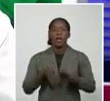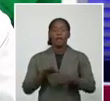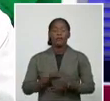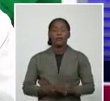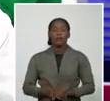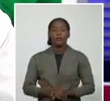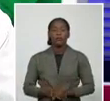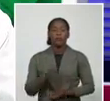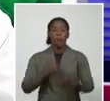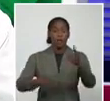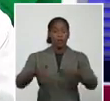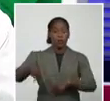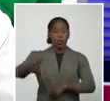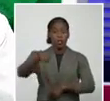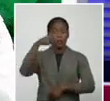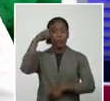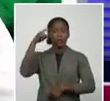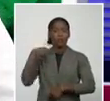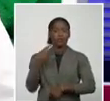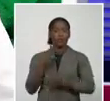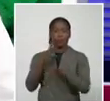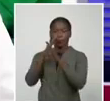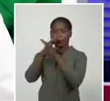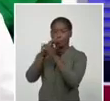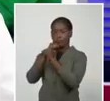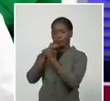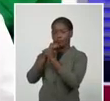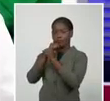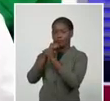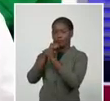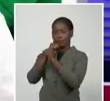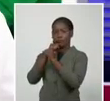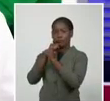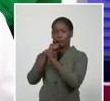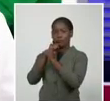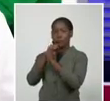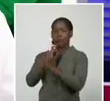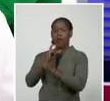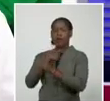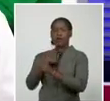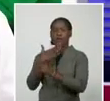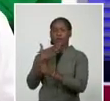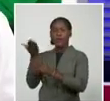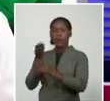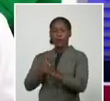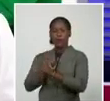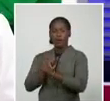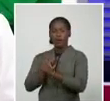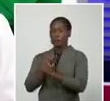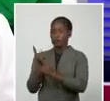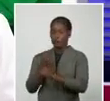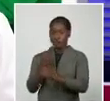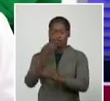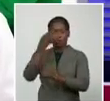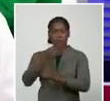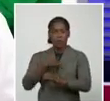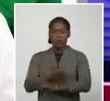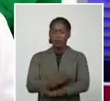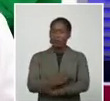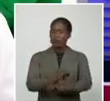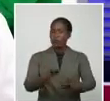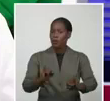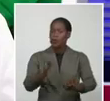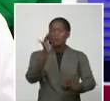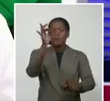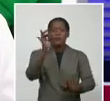¿no? Pero queremos también esclarecer que aquí se han informado casos, ya últimamente